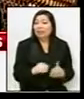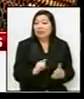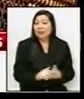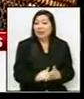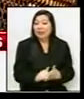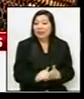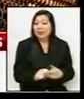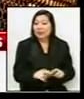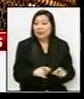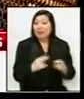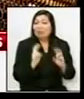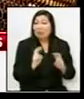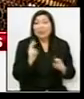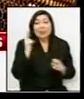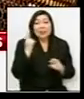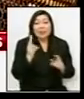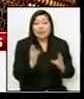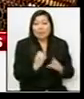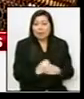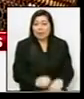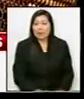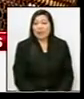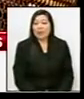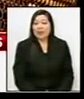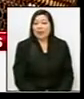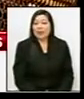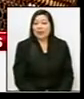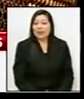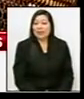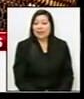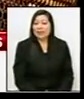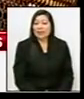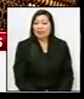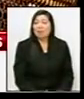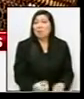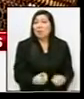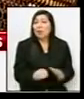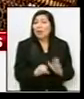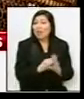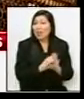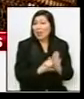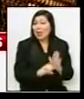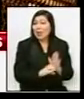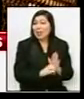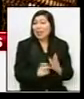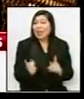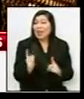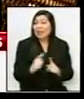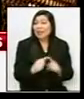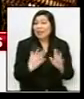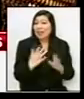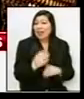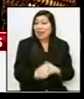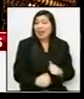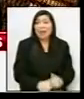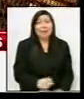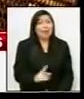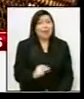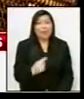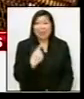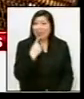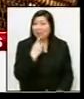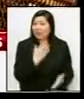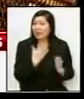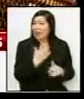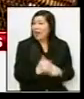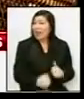ya en el pleno veremos la racionalidad de la inhabilitación, porque la Constitución autoriza hasta 10 años. No dice, debe ser 10